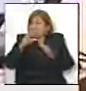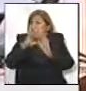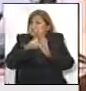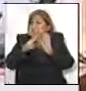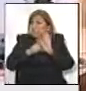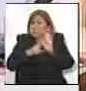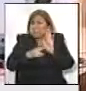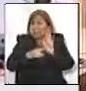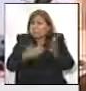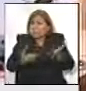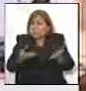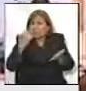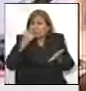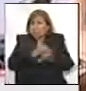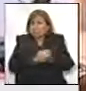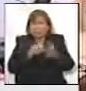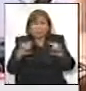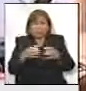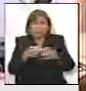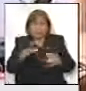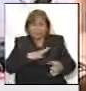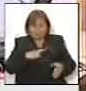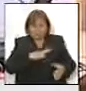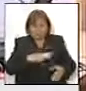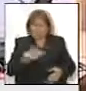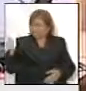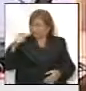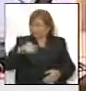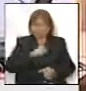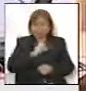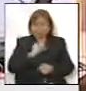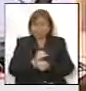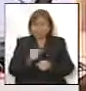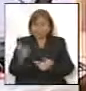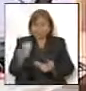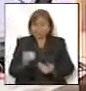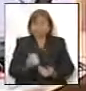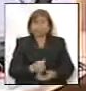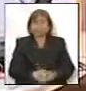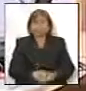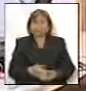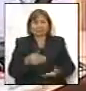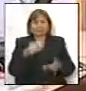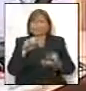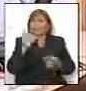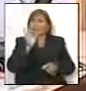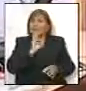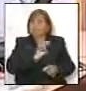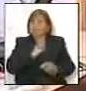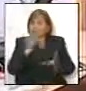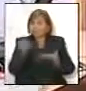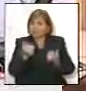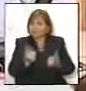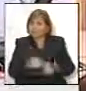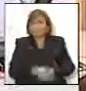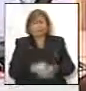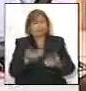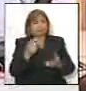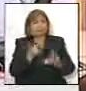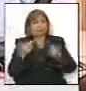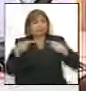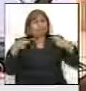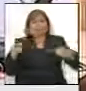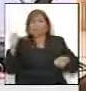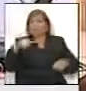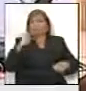reglamentario para que la Comisión de Ética solicite facultades de apremio contra las personas que no